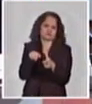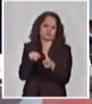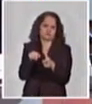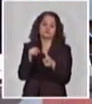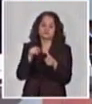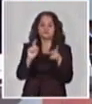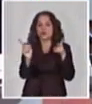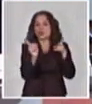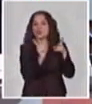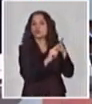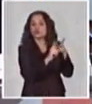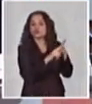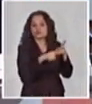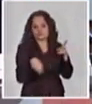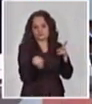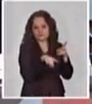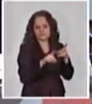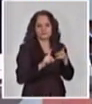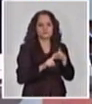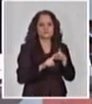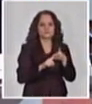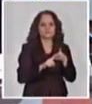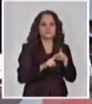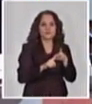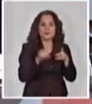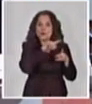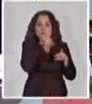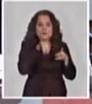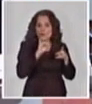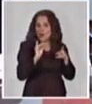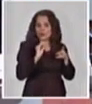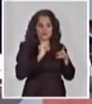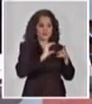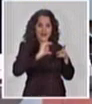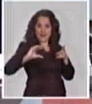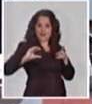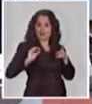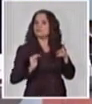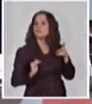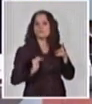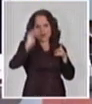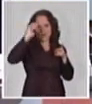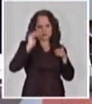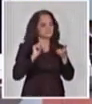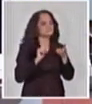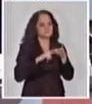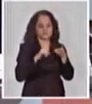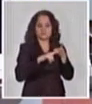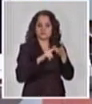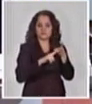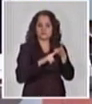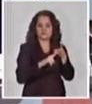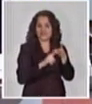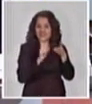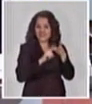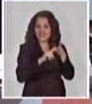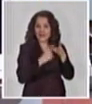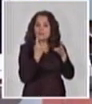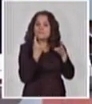Dos, vamos a incrementar los ingresos. Y tres, van a subir los